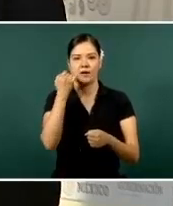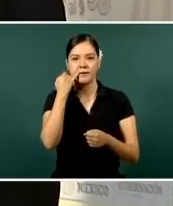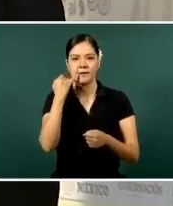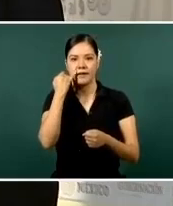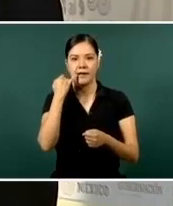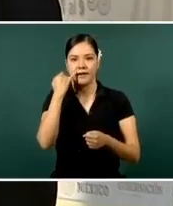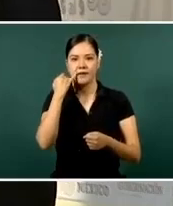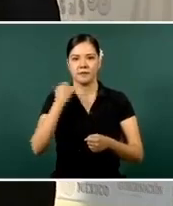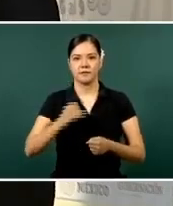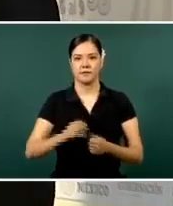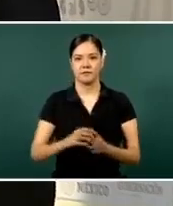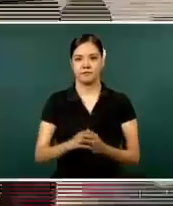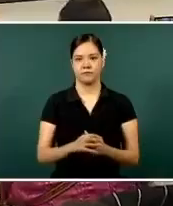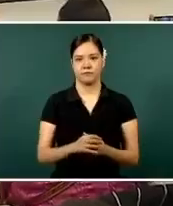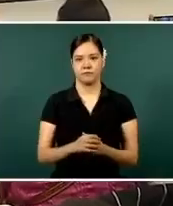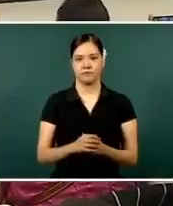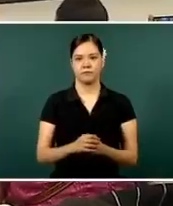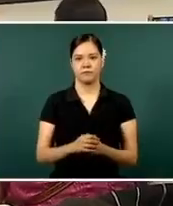tetalemanta oshchuk,